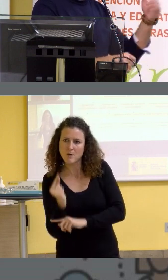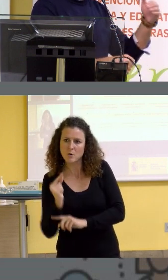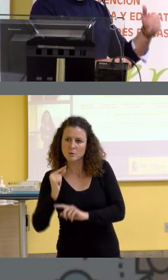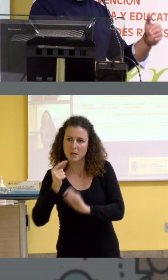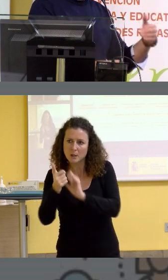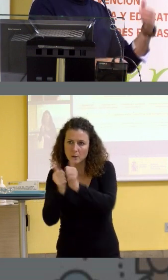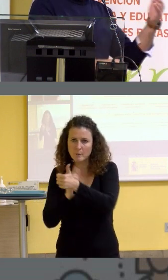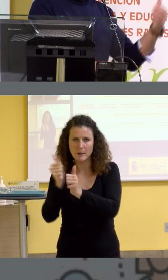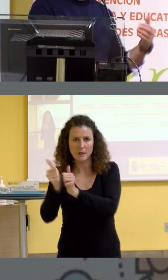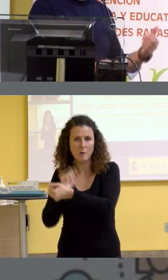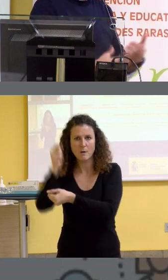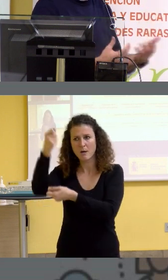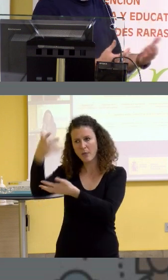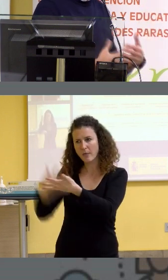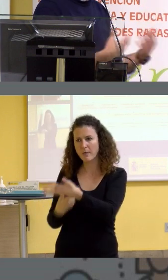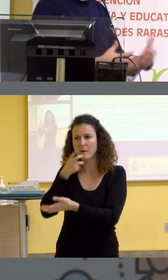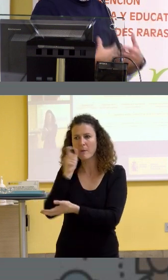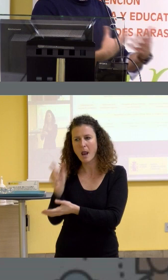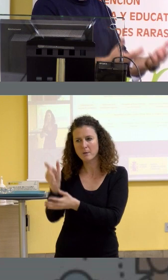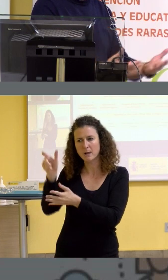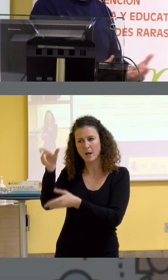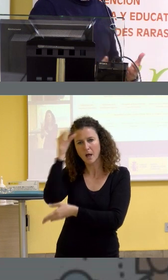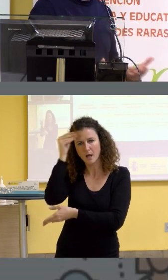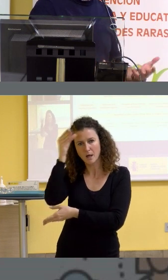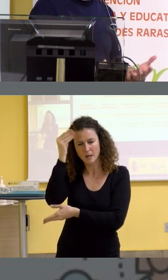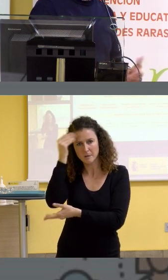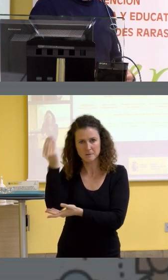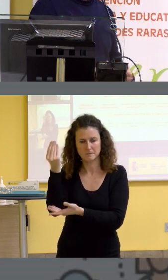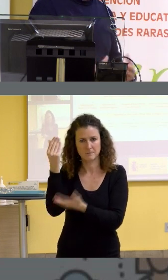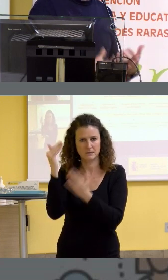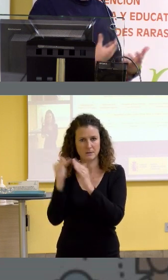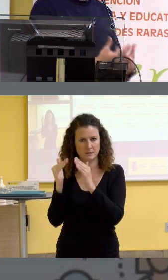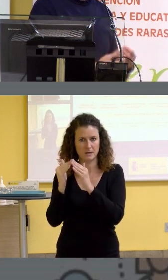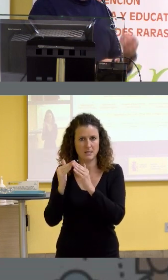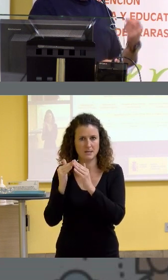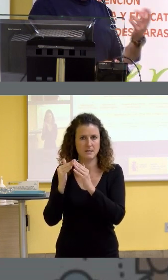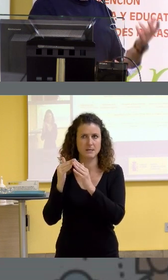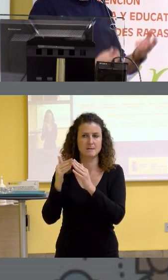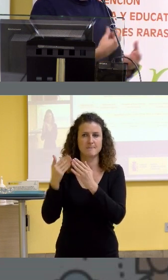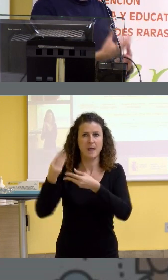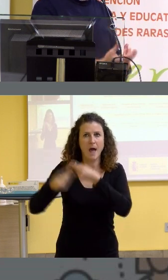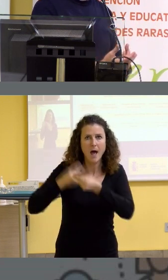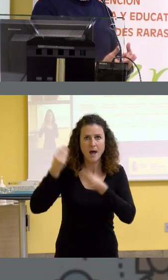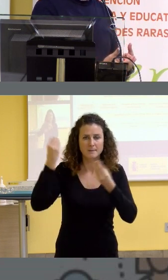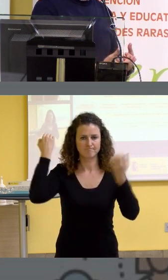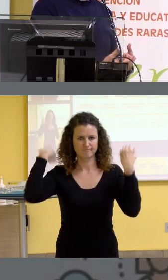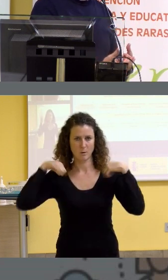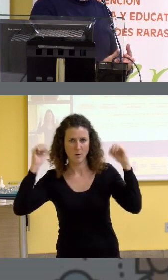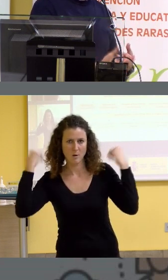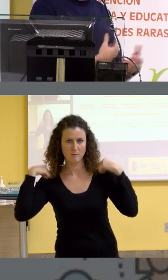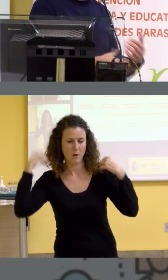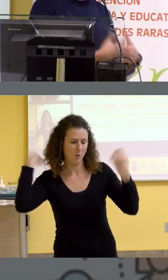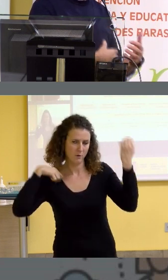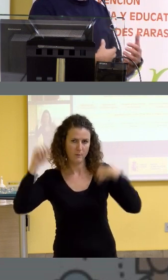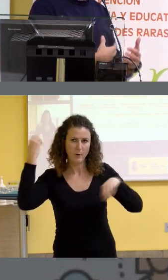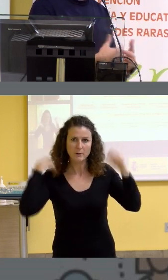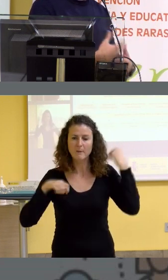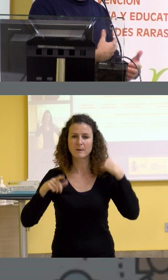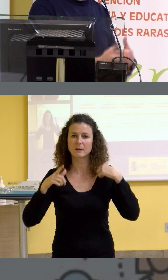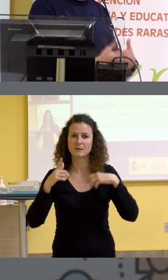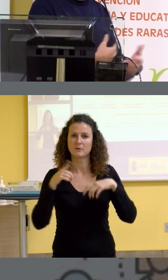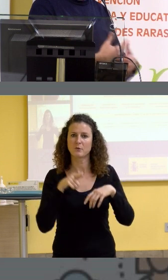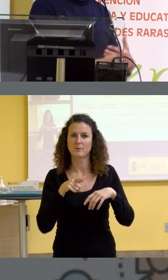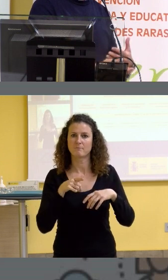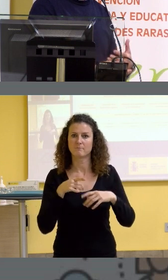Rey o a aprender listas de palabras, la gente en su casa lo que hace es conducta. Y la conducta adquiere el aspecto relativo a lo